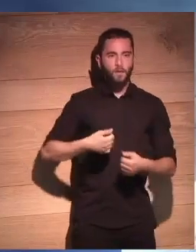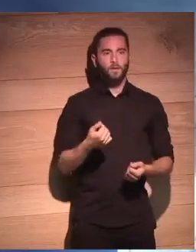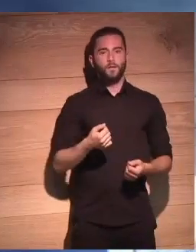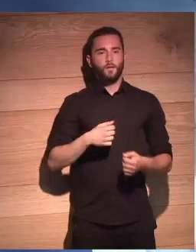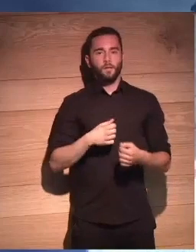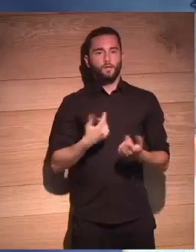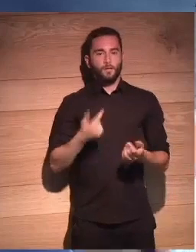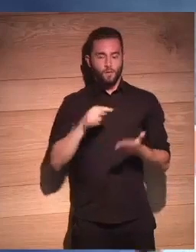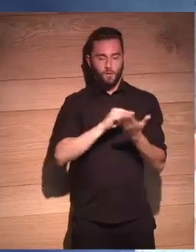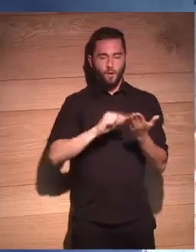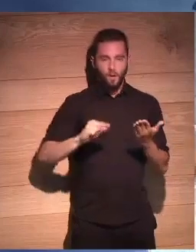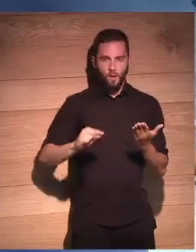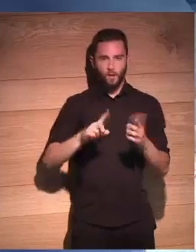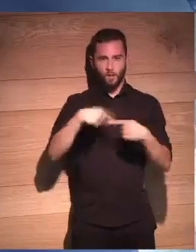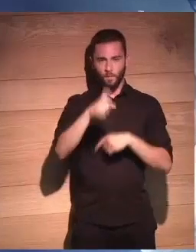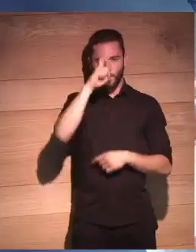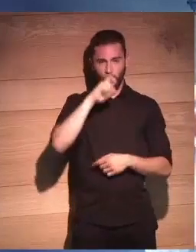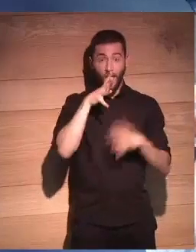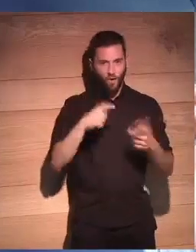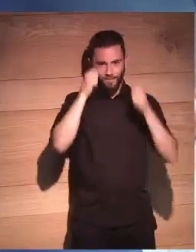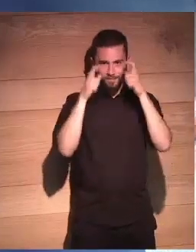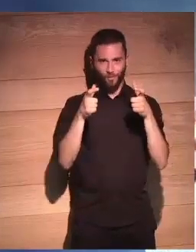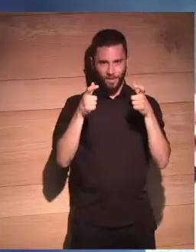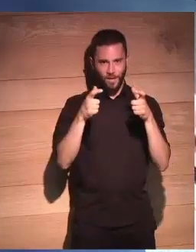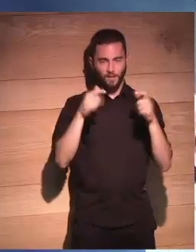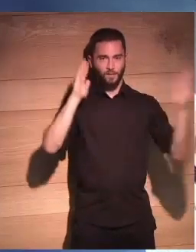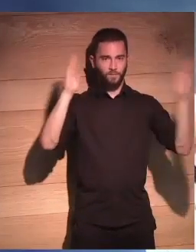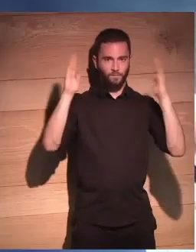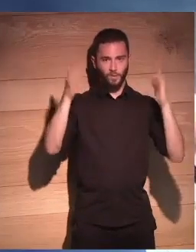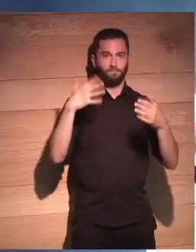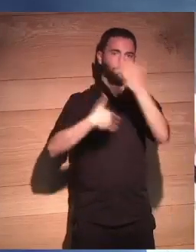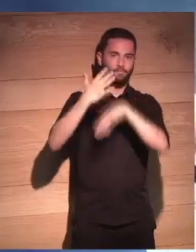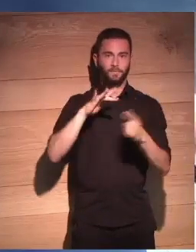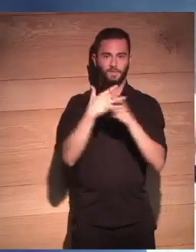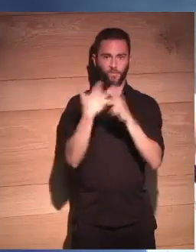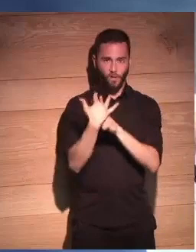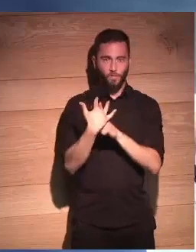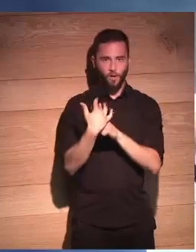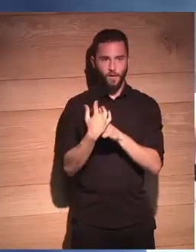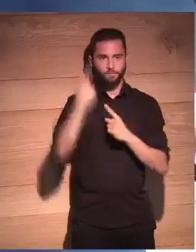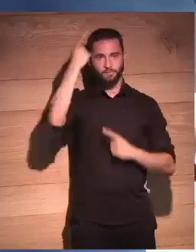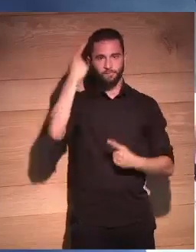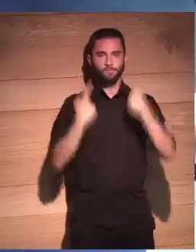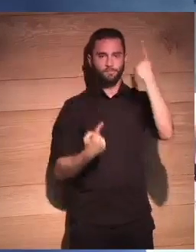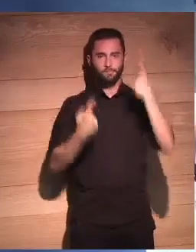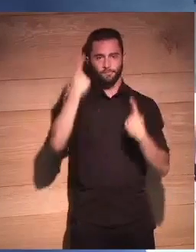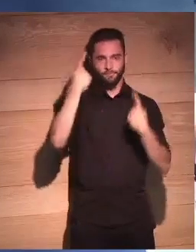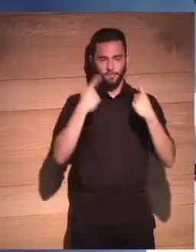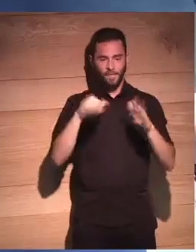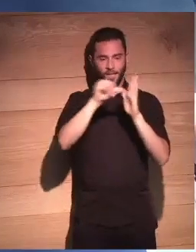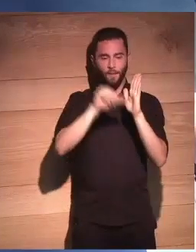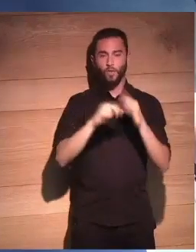apuntes para recordarme después. Claro. Y ahora me doy cuenta de que hubo momentos de, bueno, uno que salí en el, creo, en el